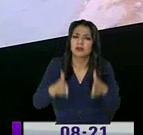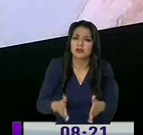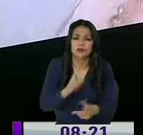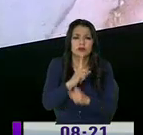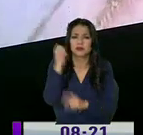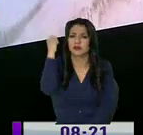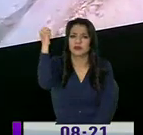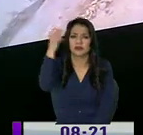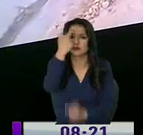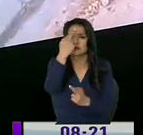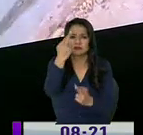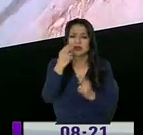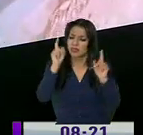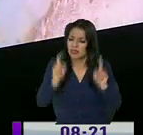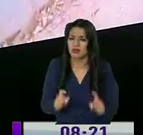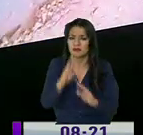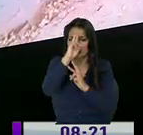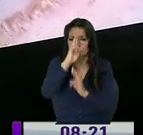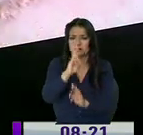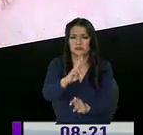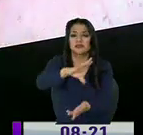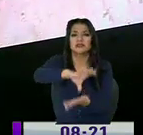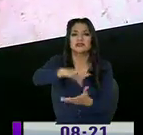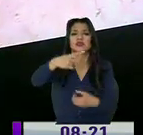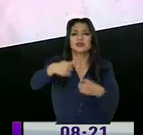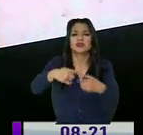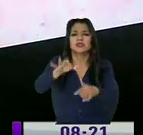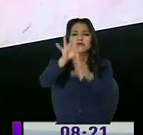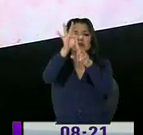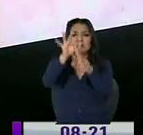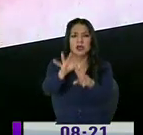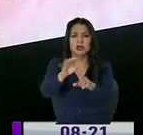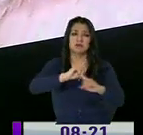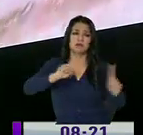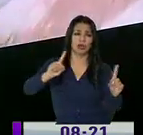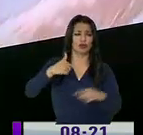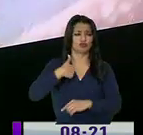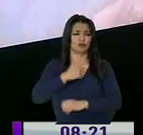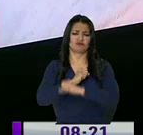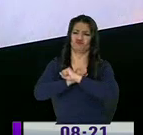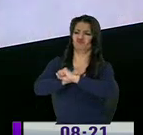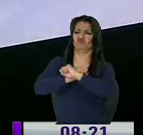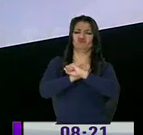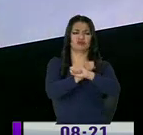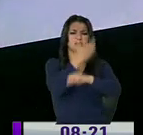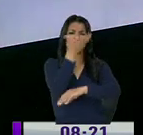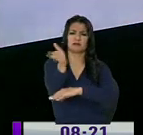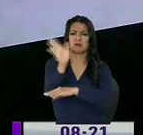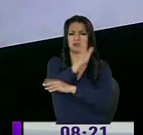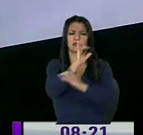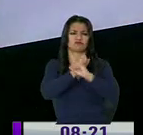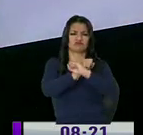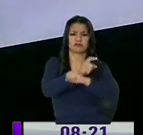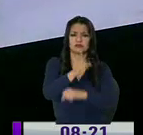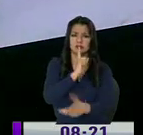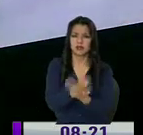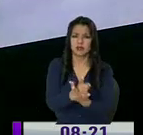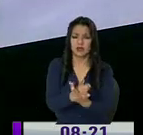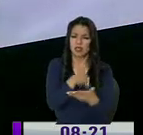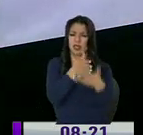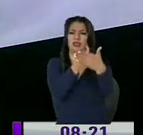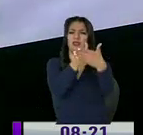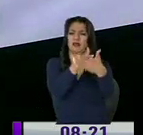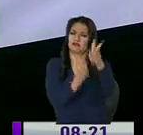de darle este centro, el centro histórico así. Y bajo la bandera y el pretexto de que estamos combatiendo